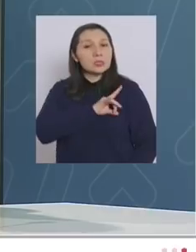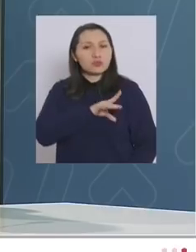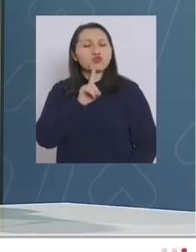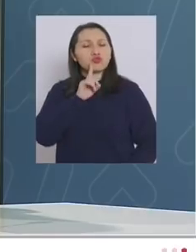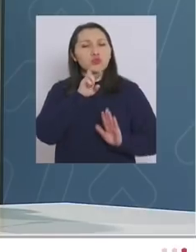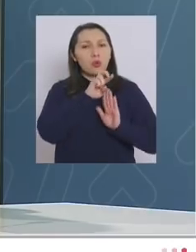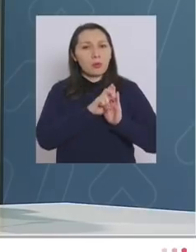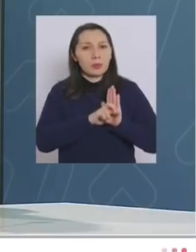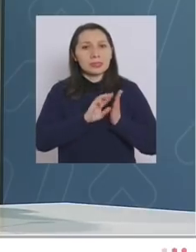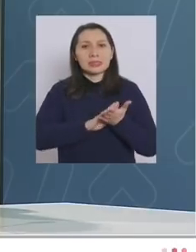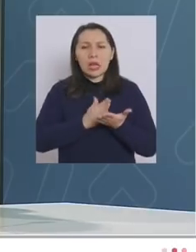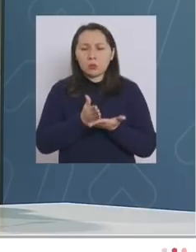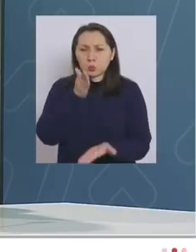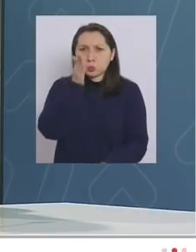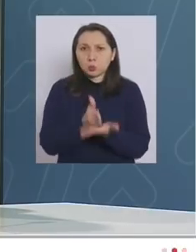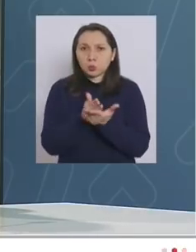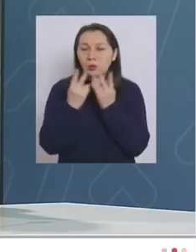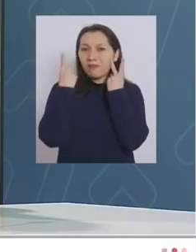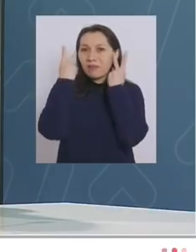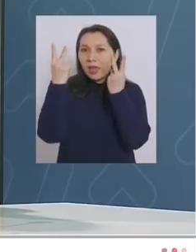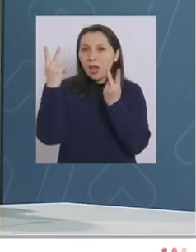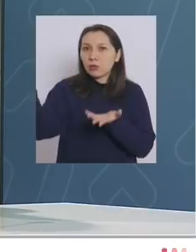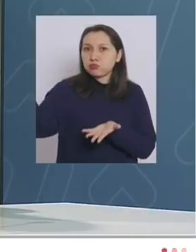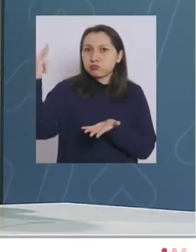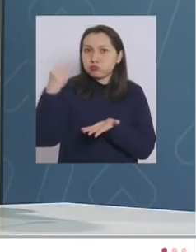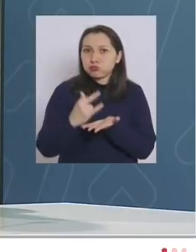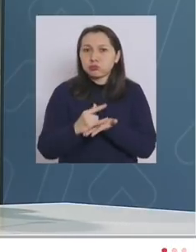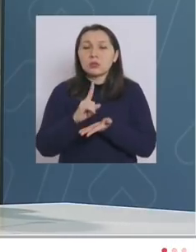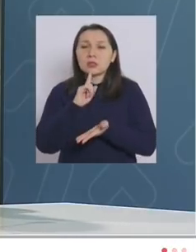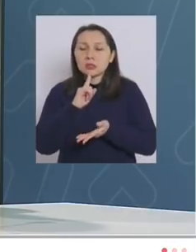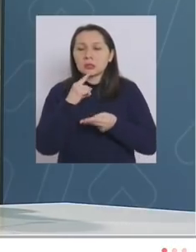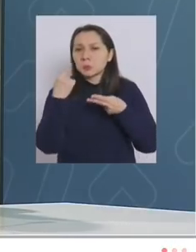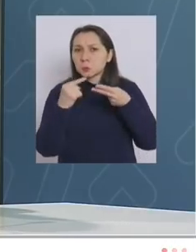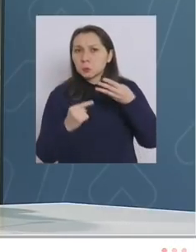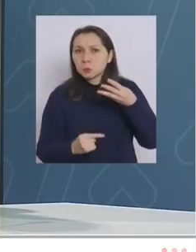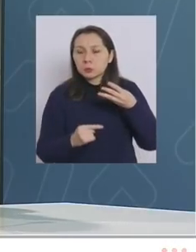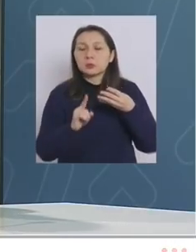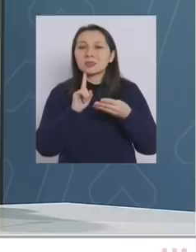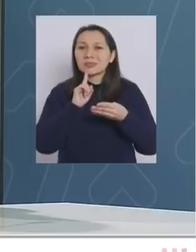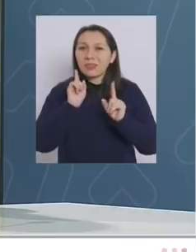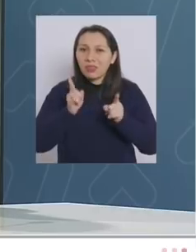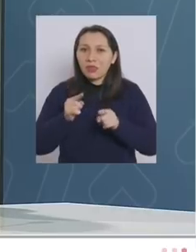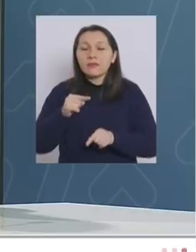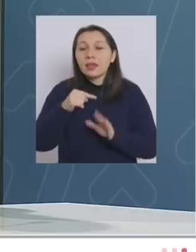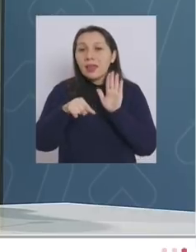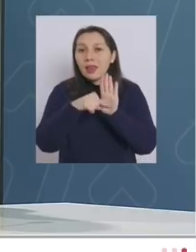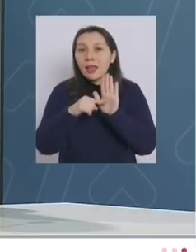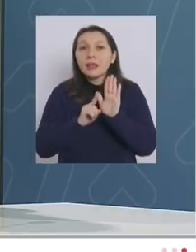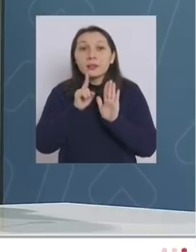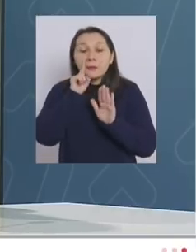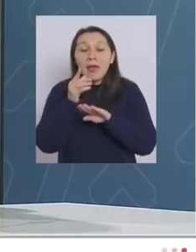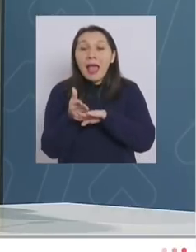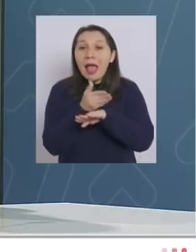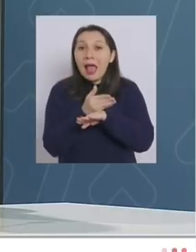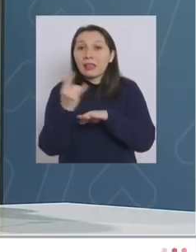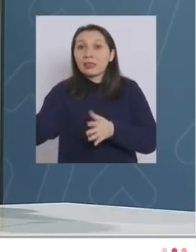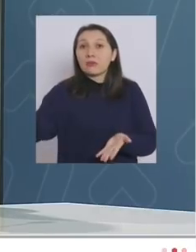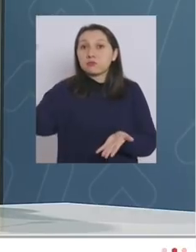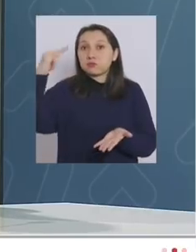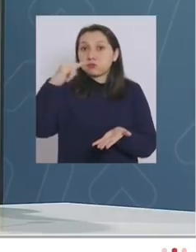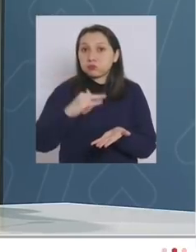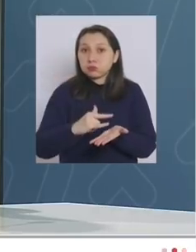un protocolo sanitario estricto de viajeros que consiste, entre otras cosas, en contar con una PCR negativa previo al